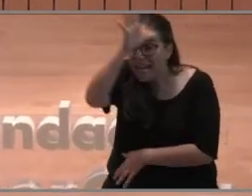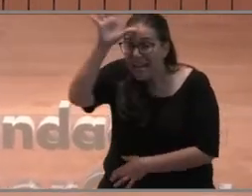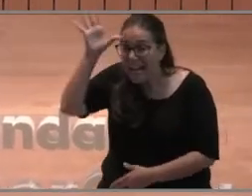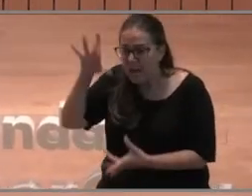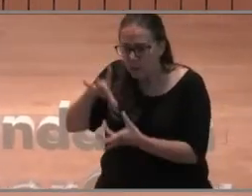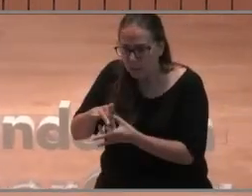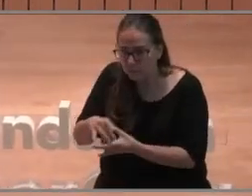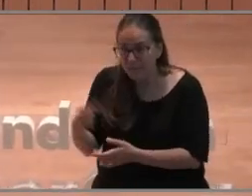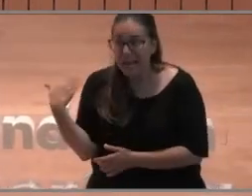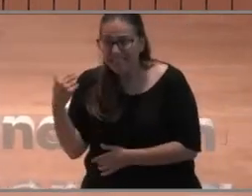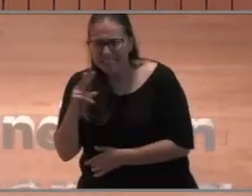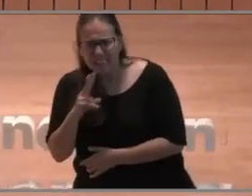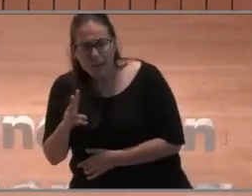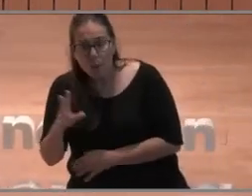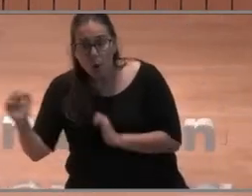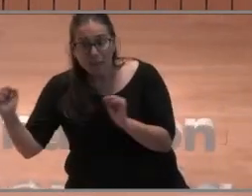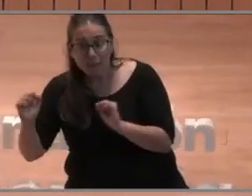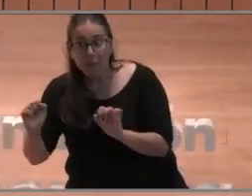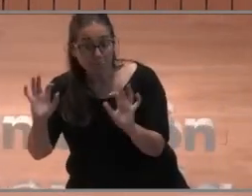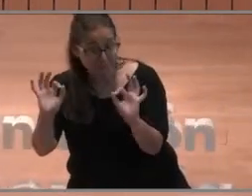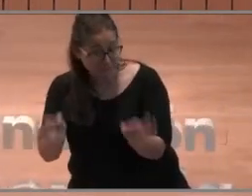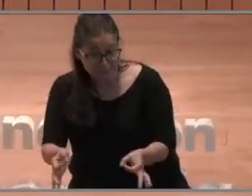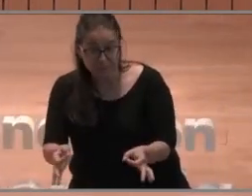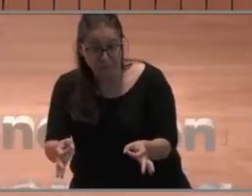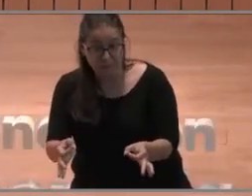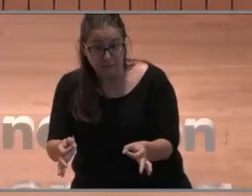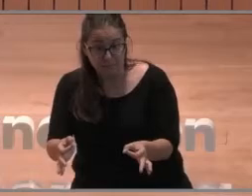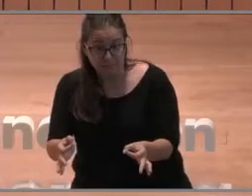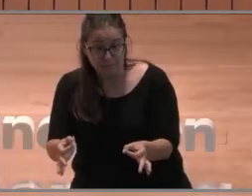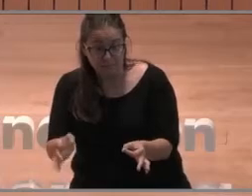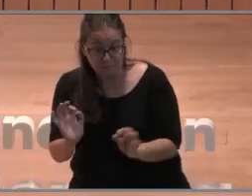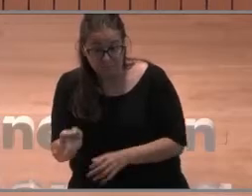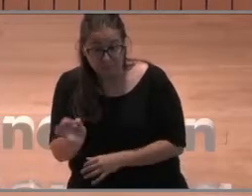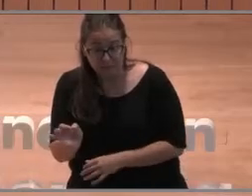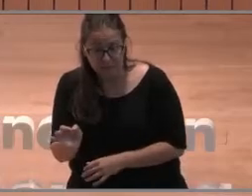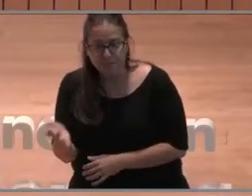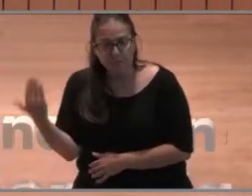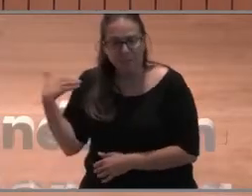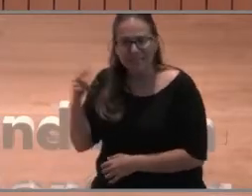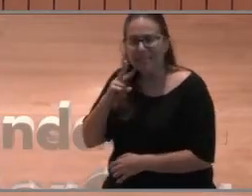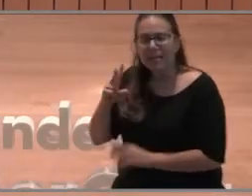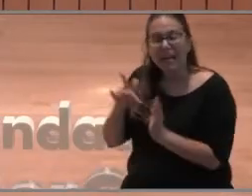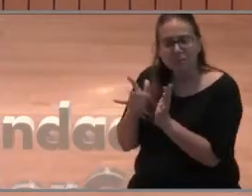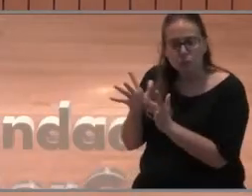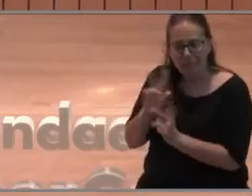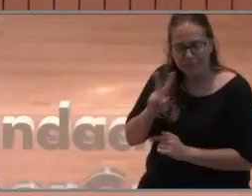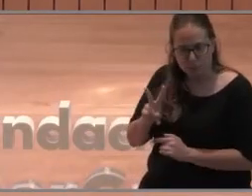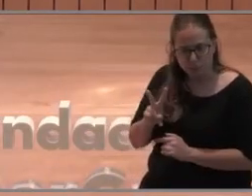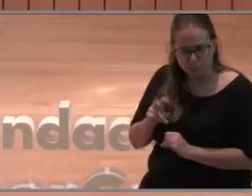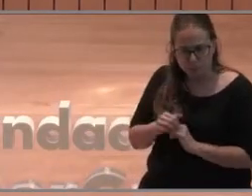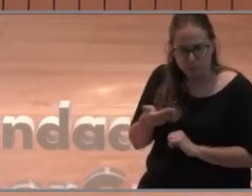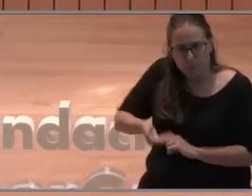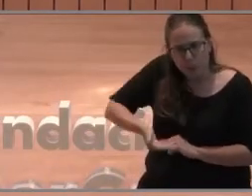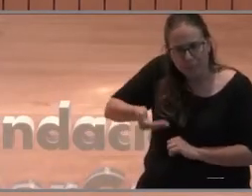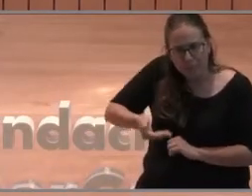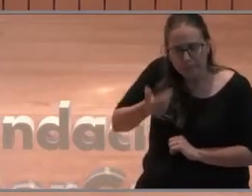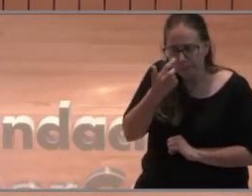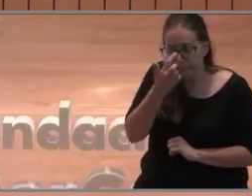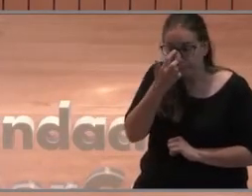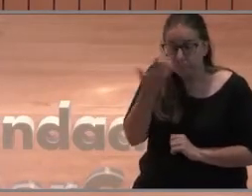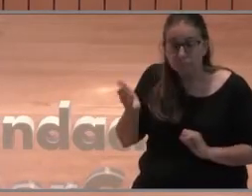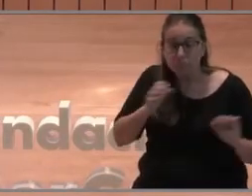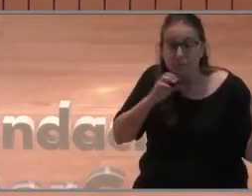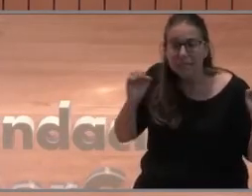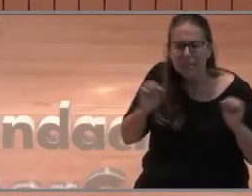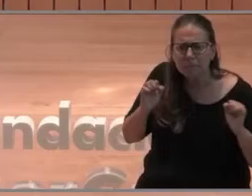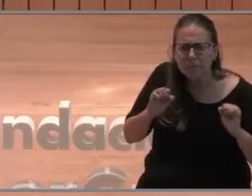En invierno las Sí, personas claro, con enfermedades claro. crónicas se estabilizaban. Pero lo que ha dicho antes Jesús es muy importante, es que en invierno